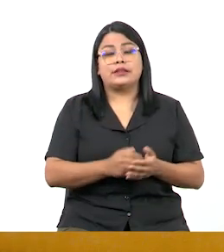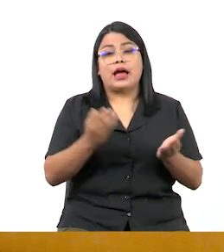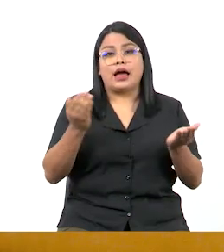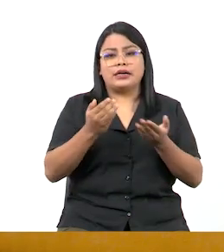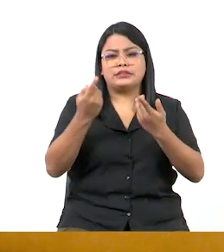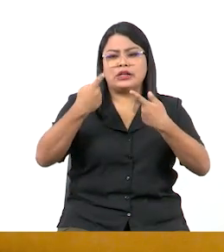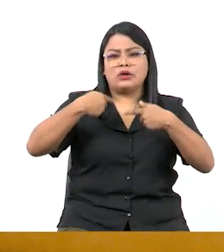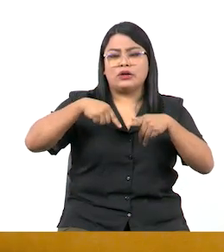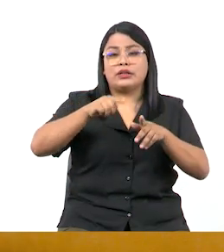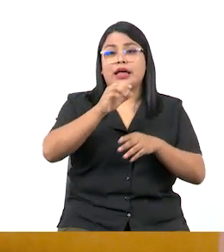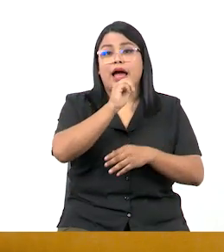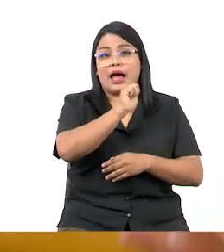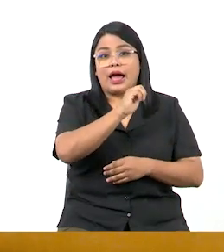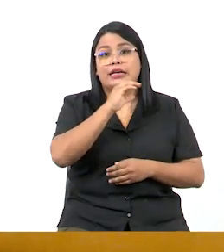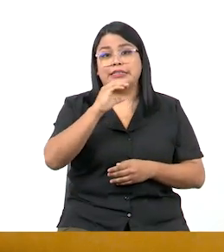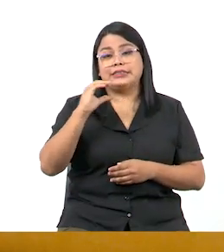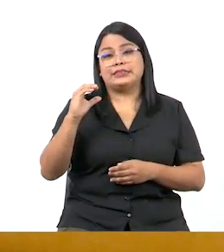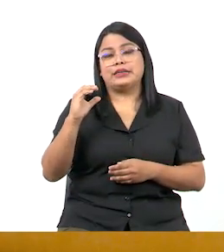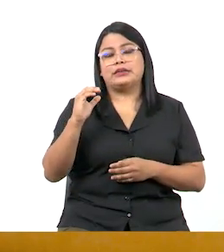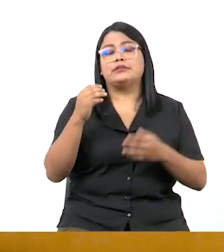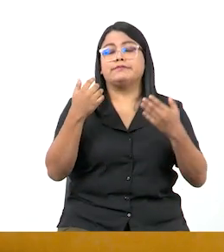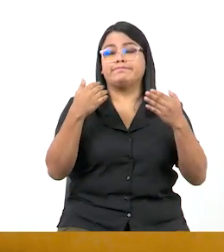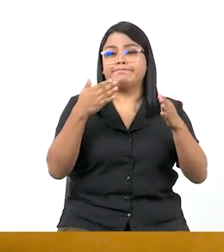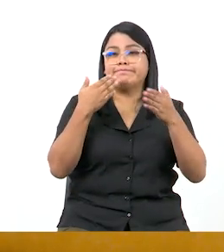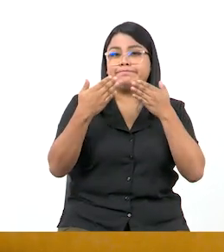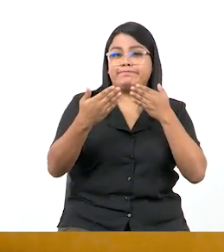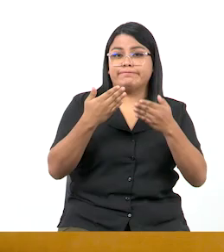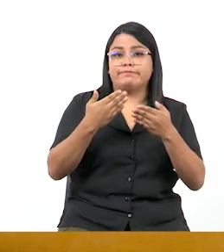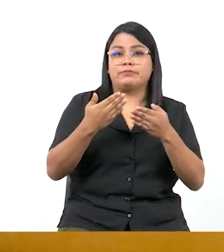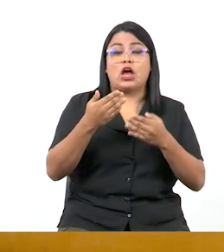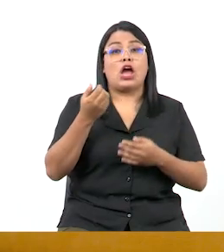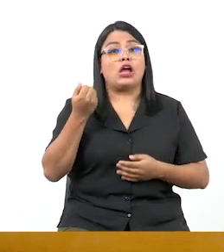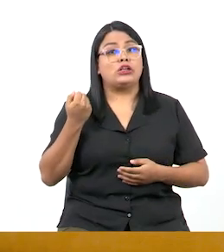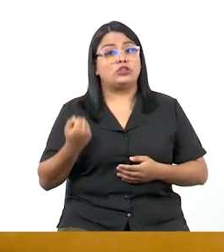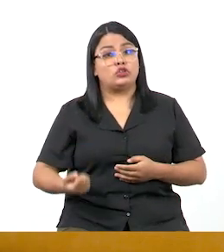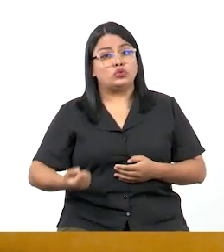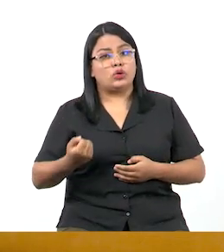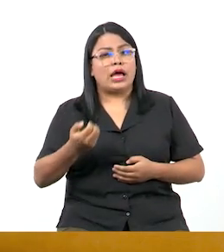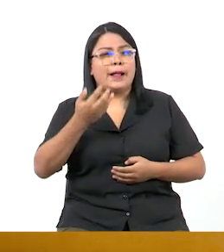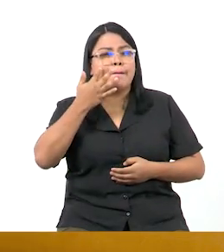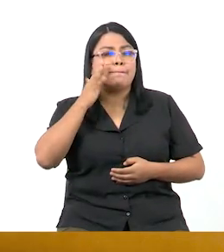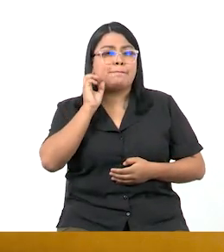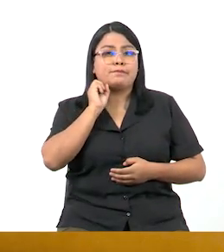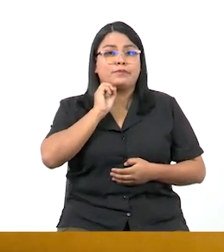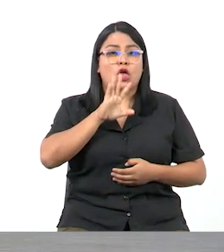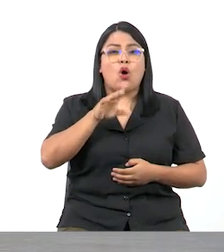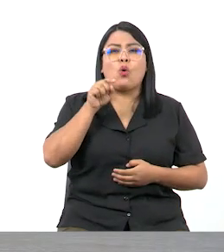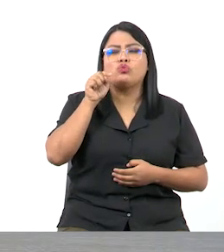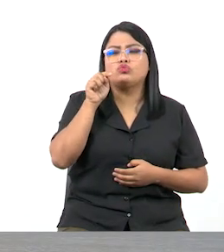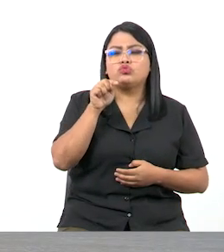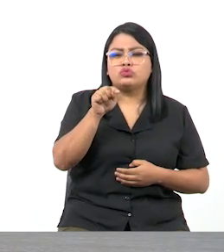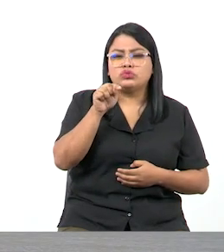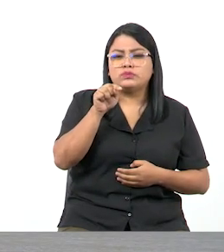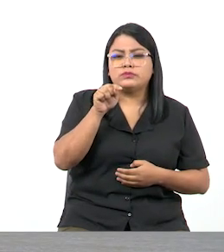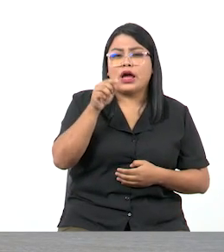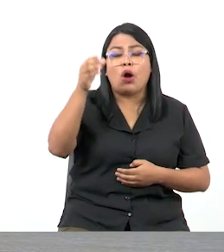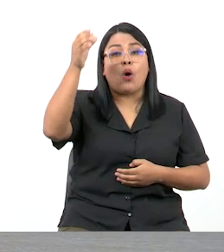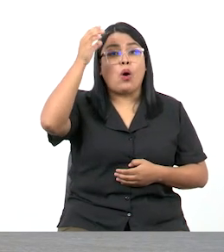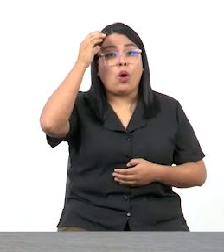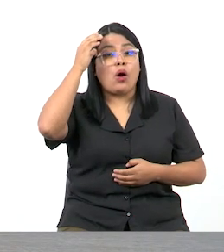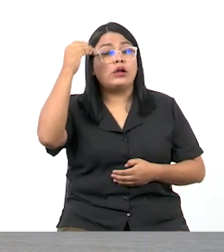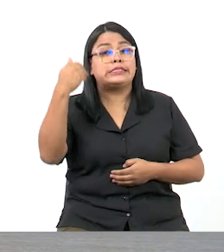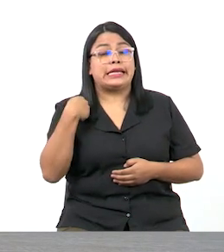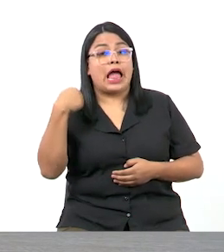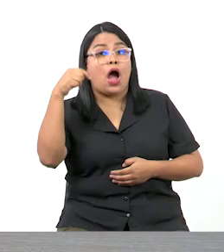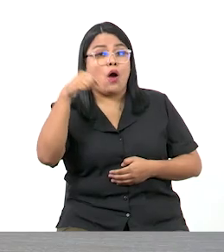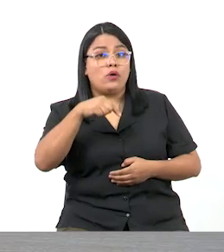Educación retoma la secuencia ACC. Y como ya lo mencionábamos, o sea, traer al estudiantado y decirle, usted